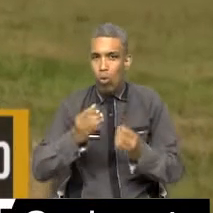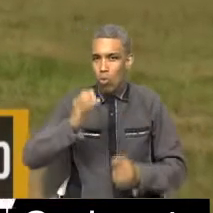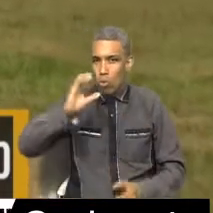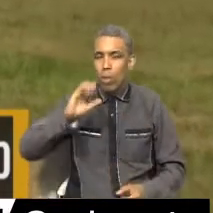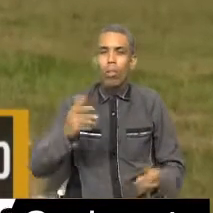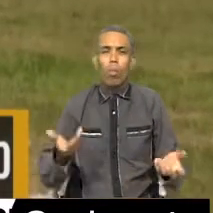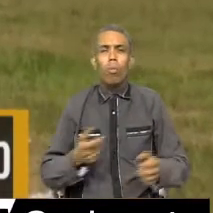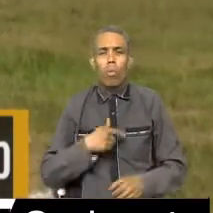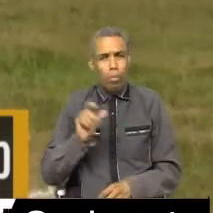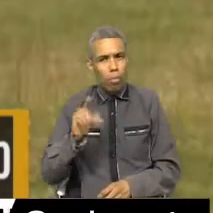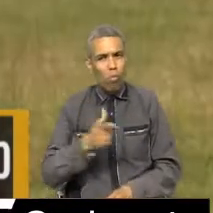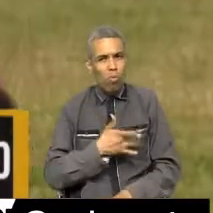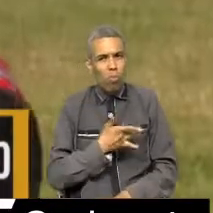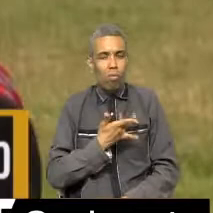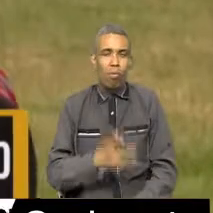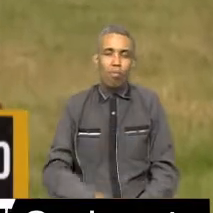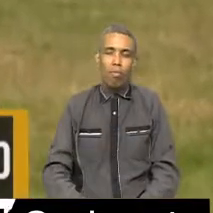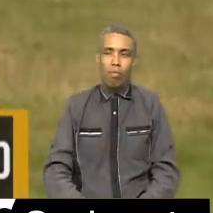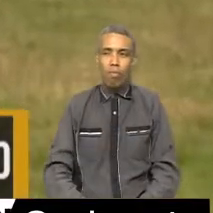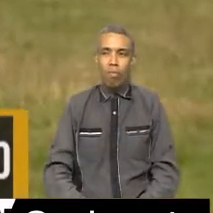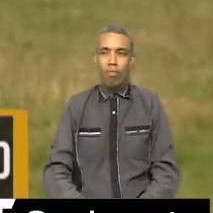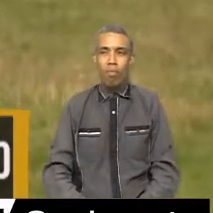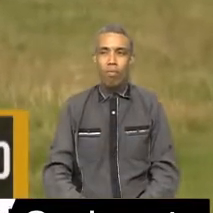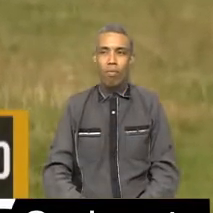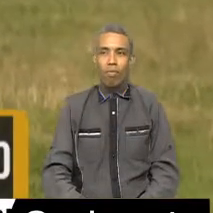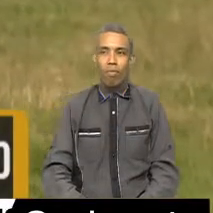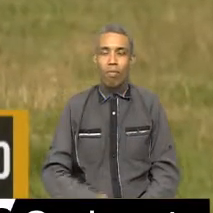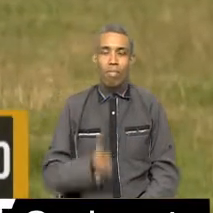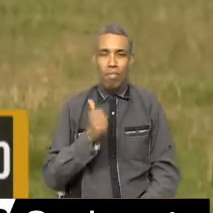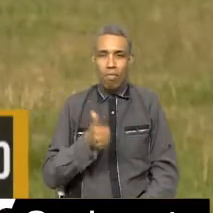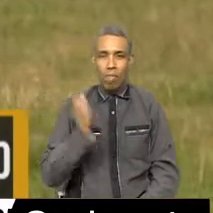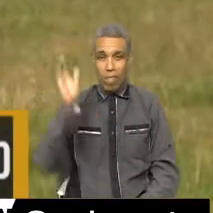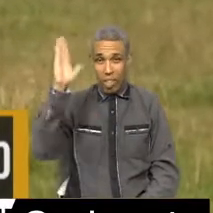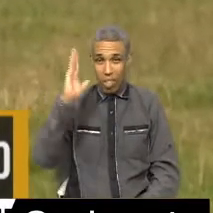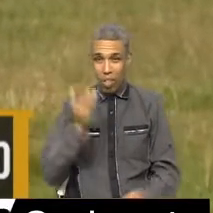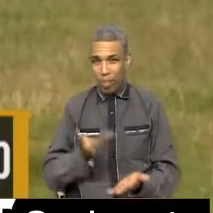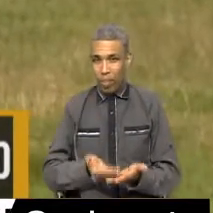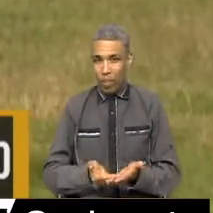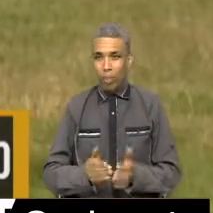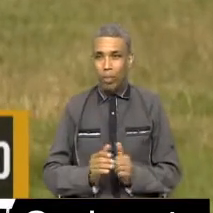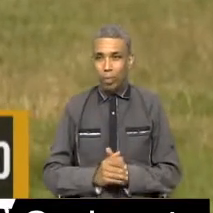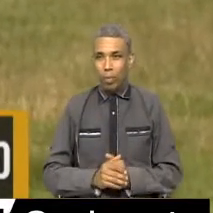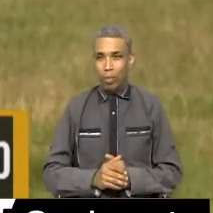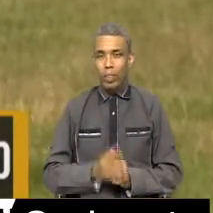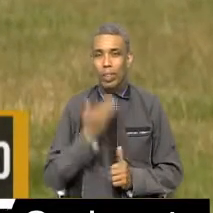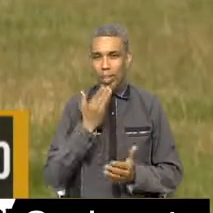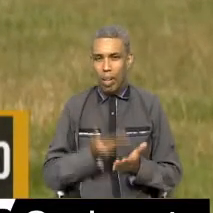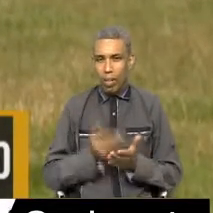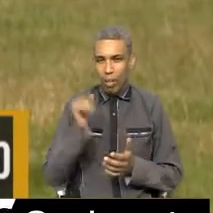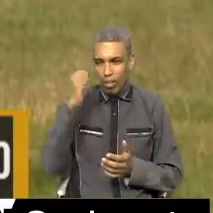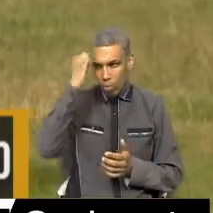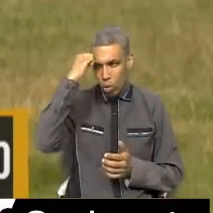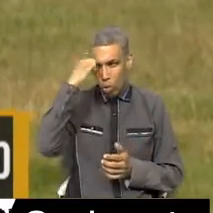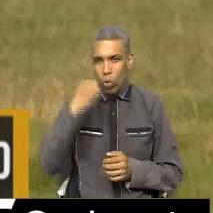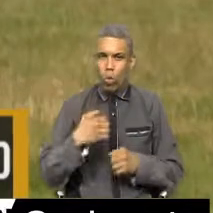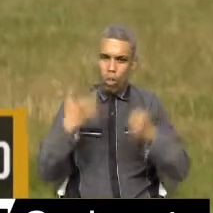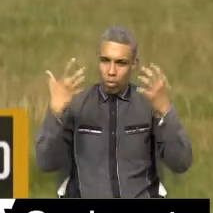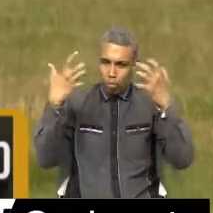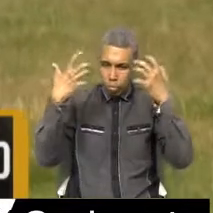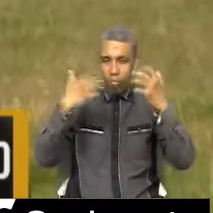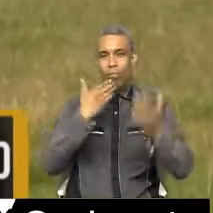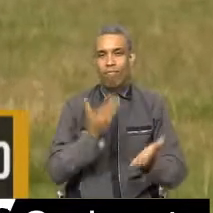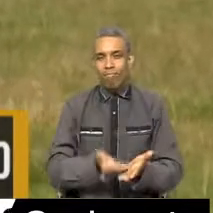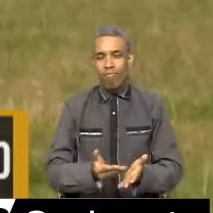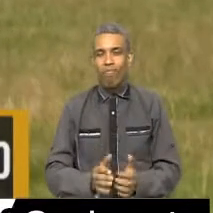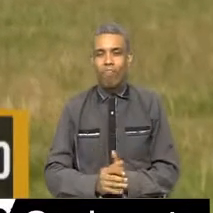dos instituciones deportivas. Bueno, primero que todo, gracias a Dios y también gracias a los profesores que hicieron parte de esto